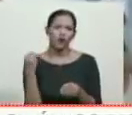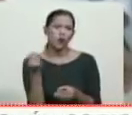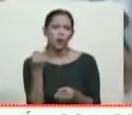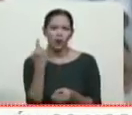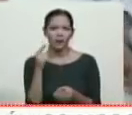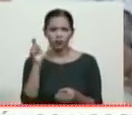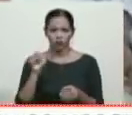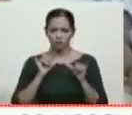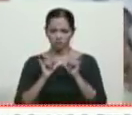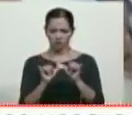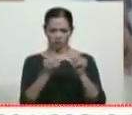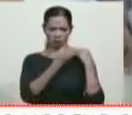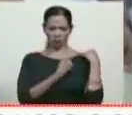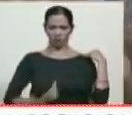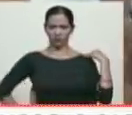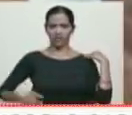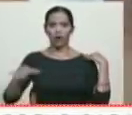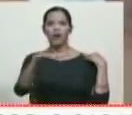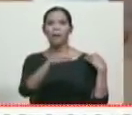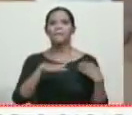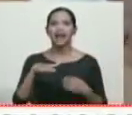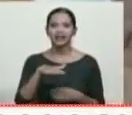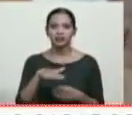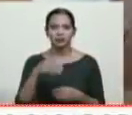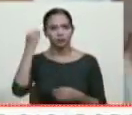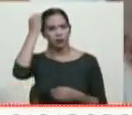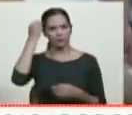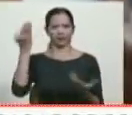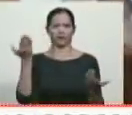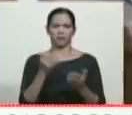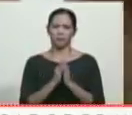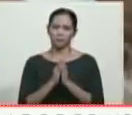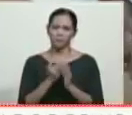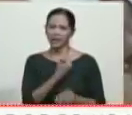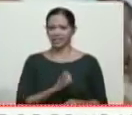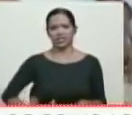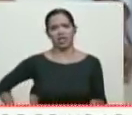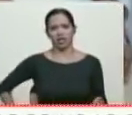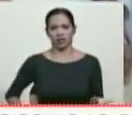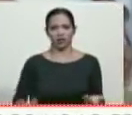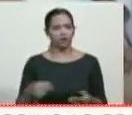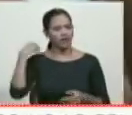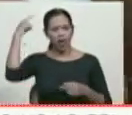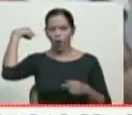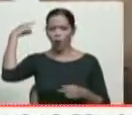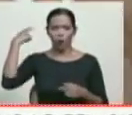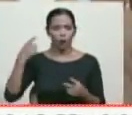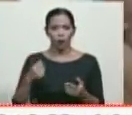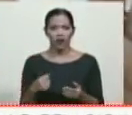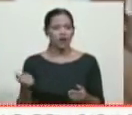autoproclama en una plaza van a pensar de que es un presidente? Son una locura en cualquier parte